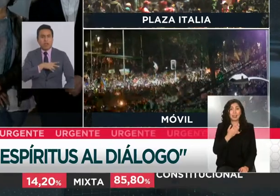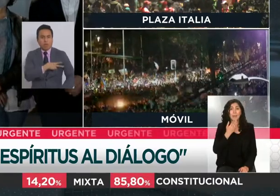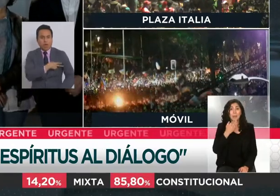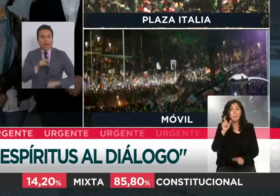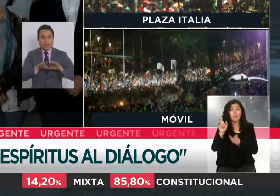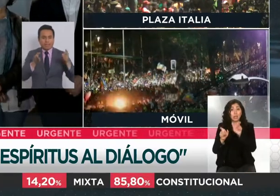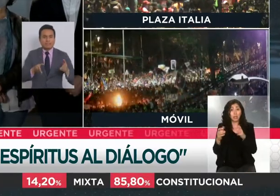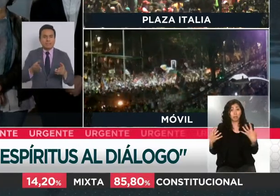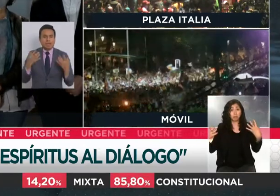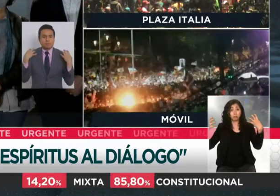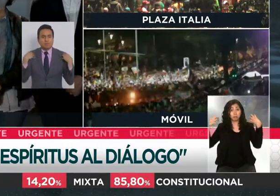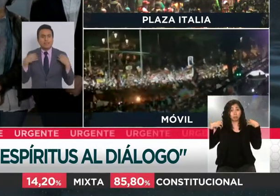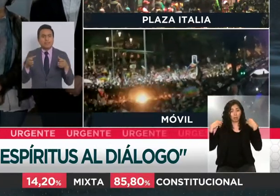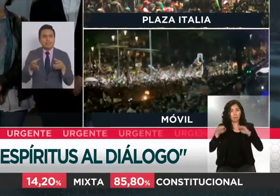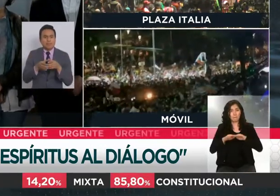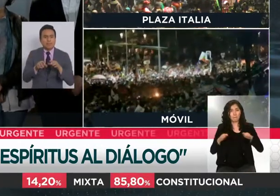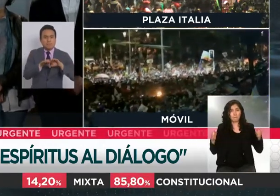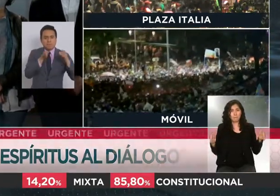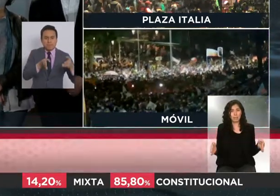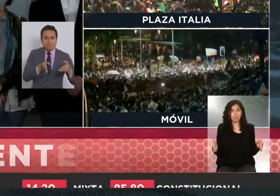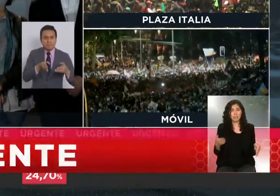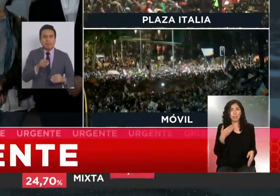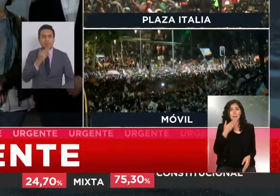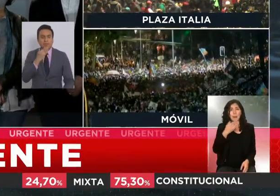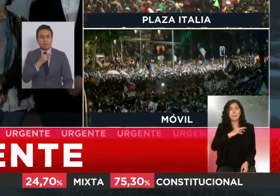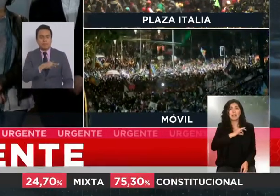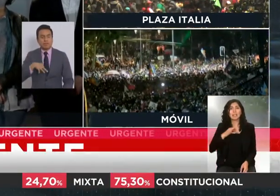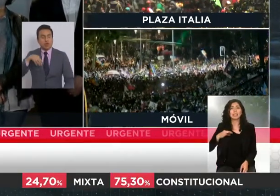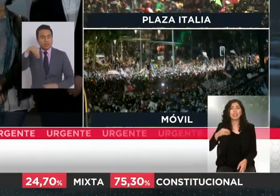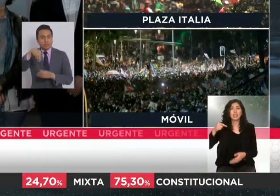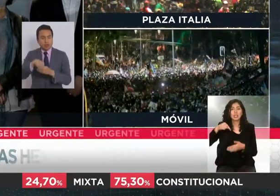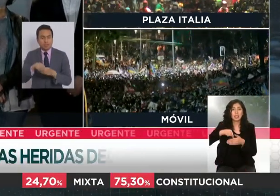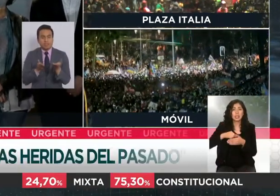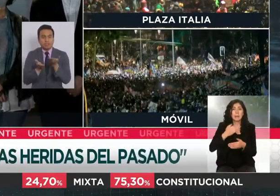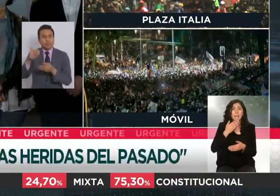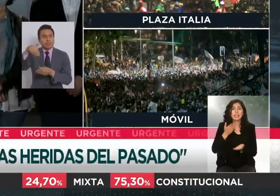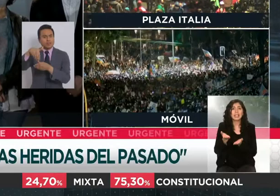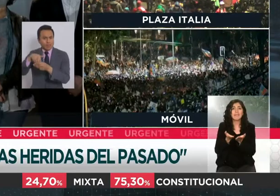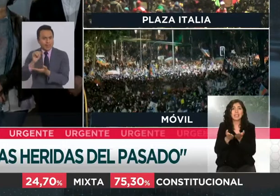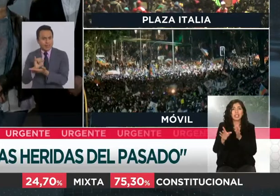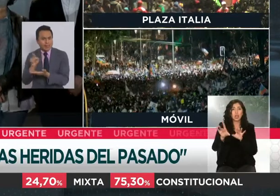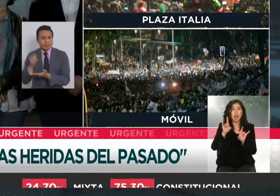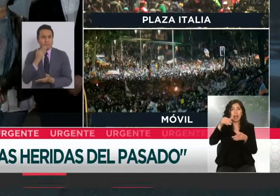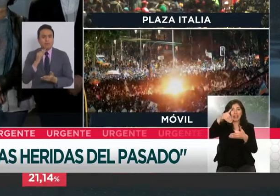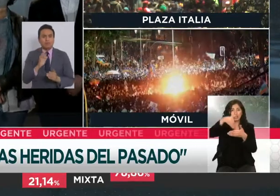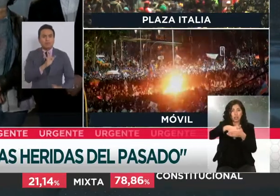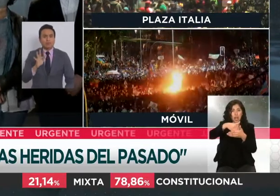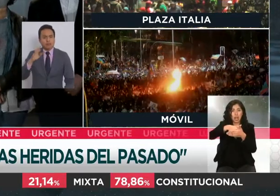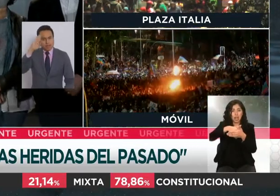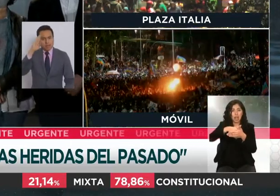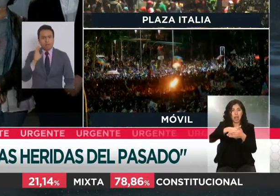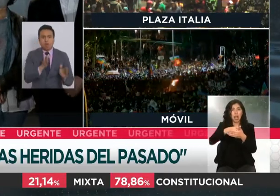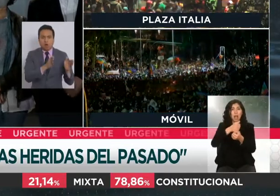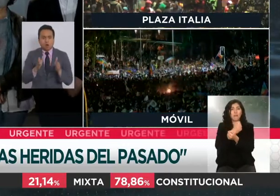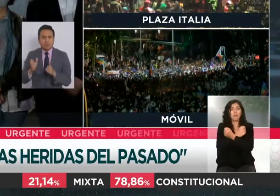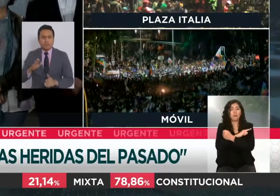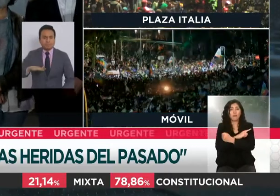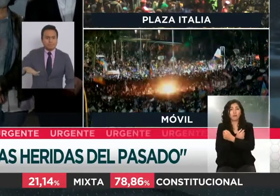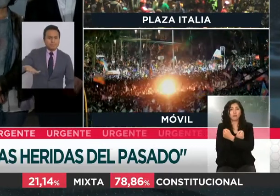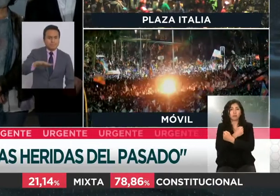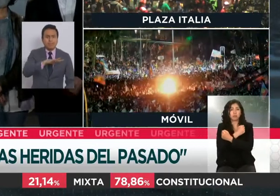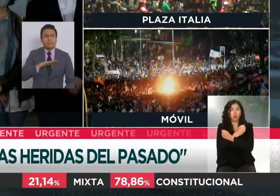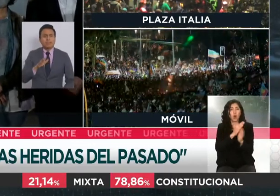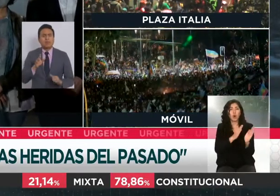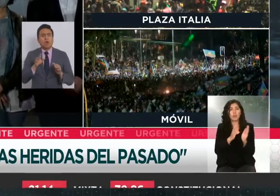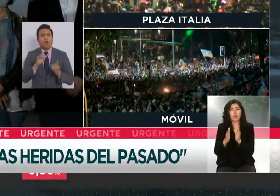y apoderados de mesa, al Ministerio del Interior, al Servicio Electoral, a las Fuerzas Armadas y de Orden y a los